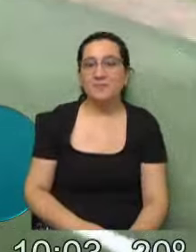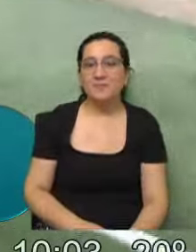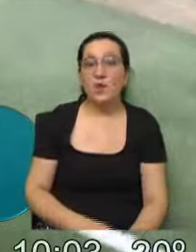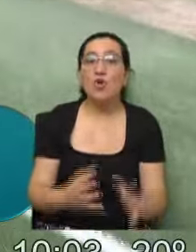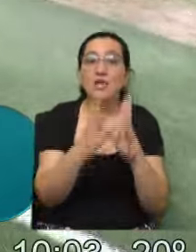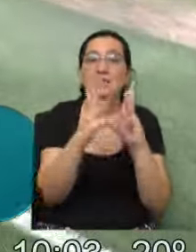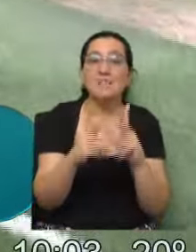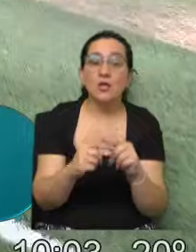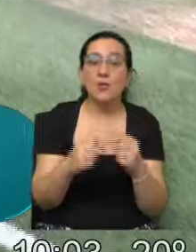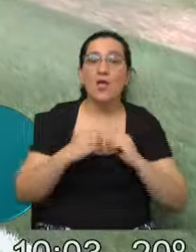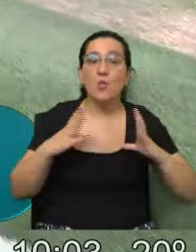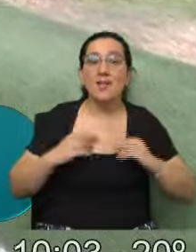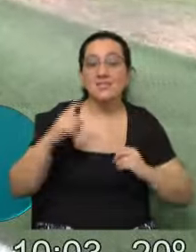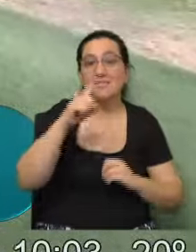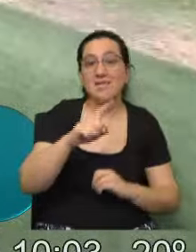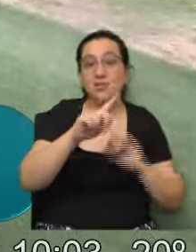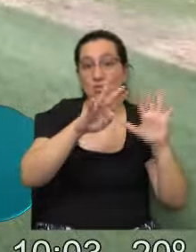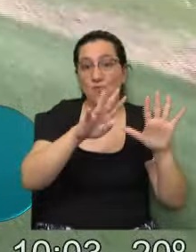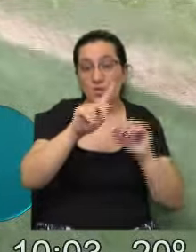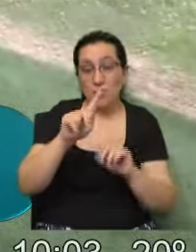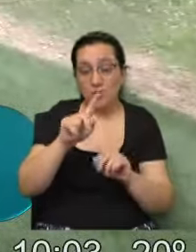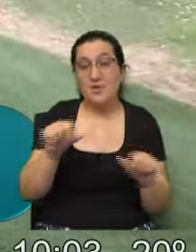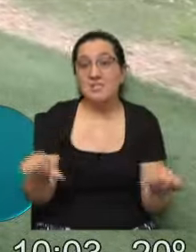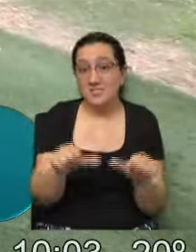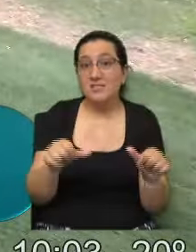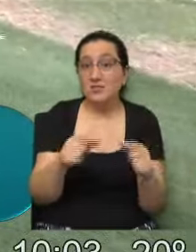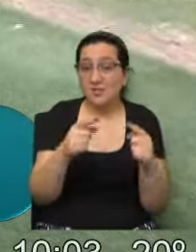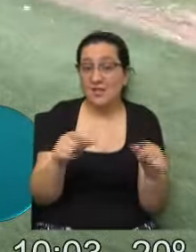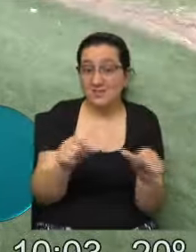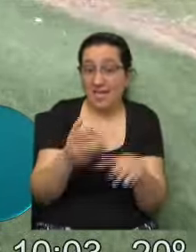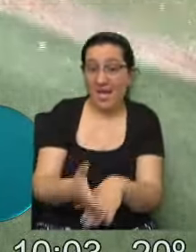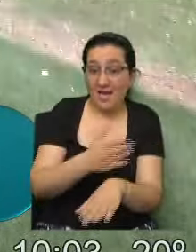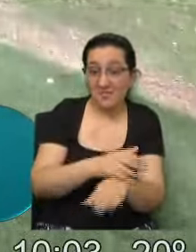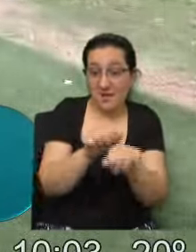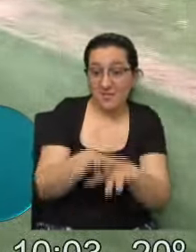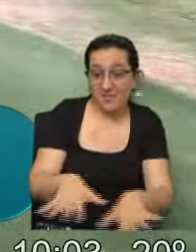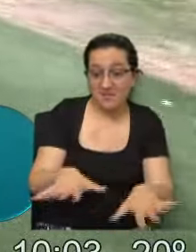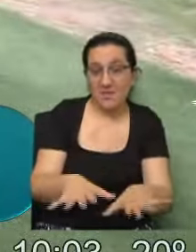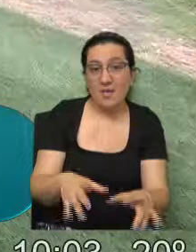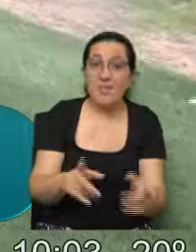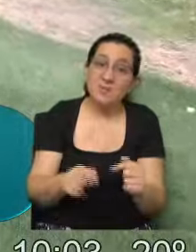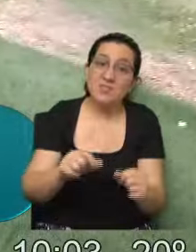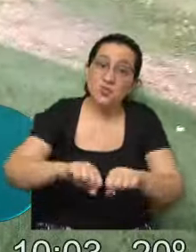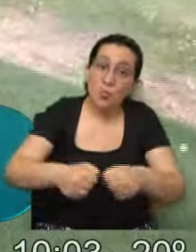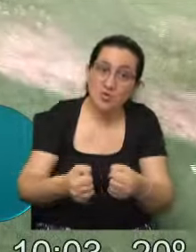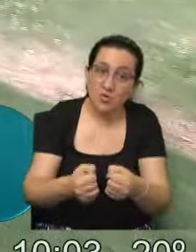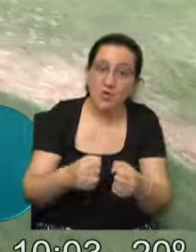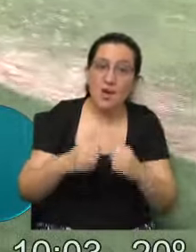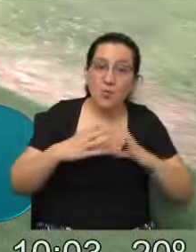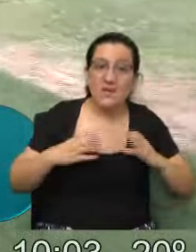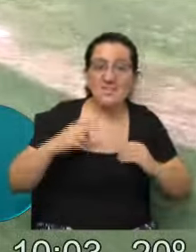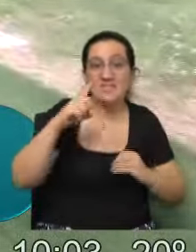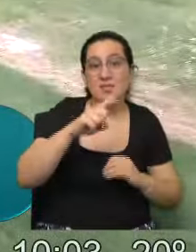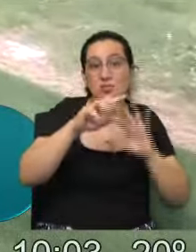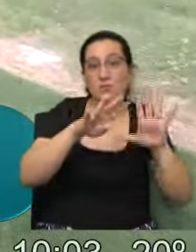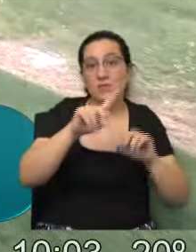organizado por la escuela 191 que ya venía realizando esta actividad antes de la pandemia la pandemia lo suspendió la escuela 191 que queda